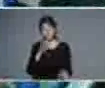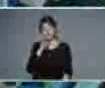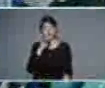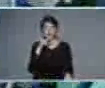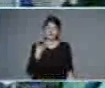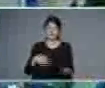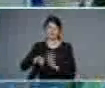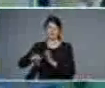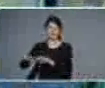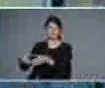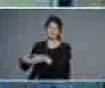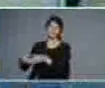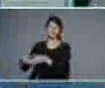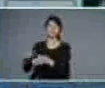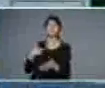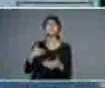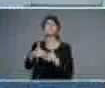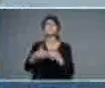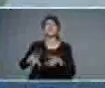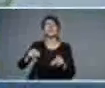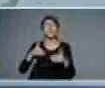de derecha hasta cuando